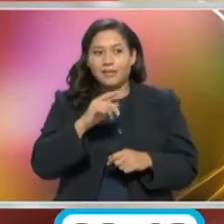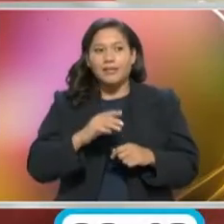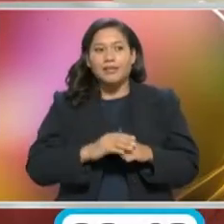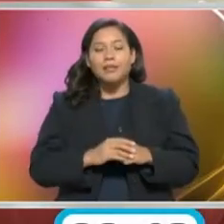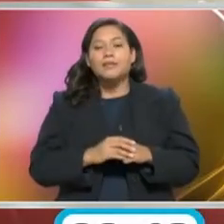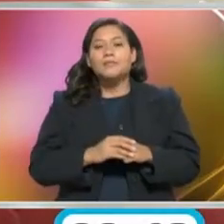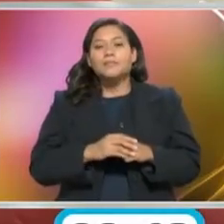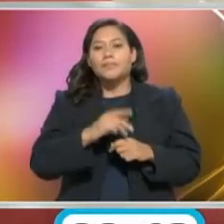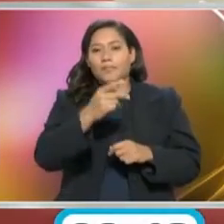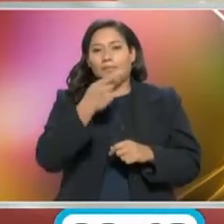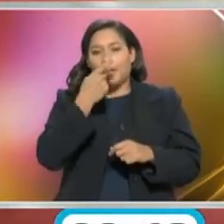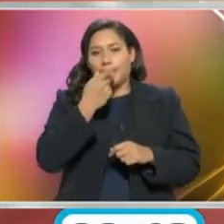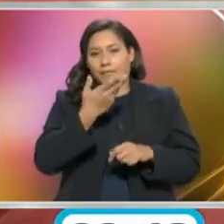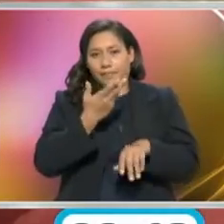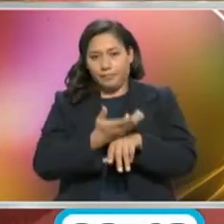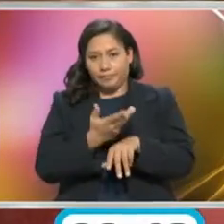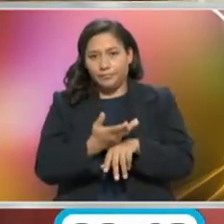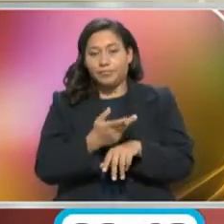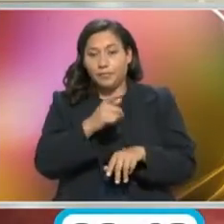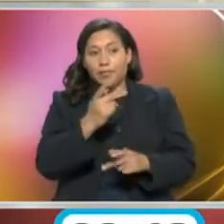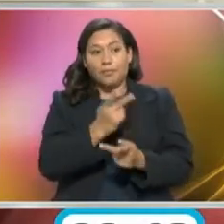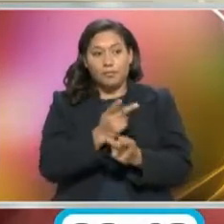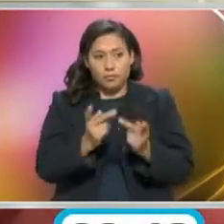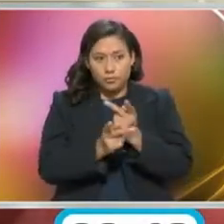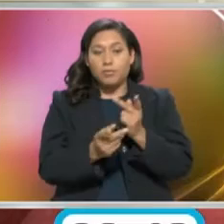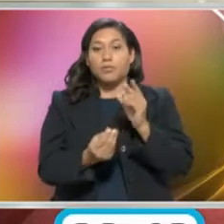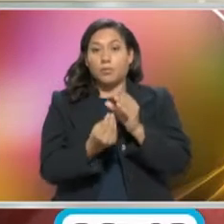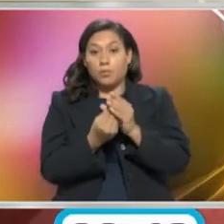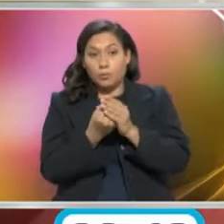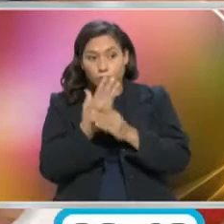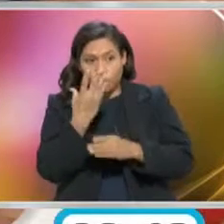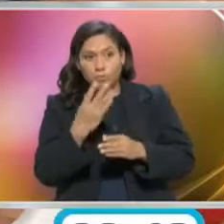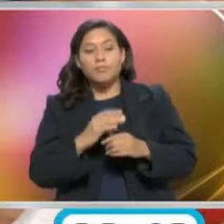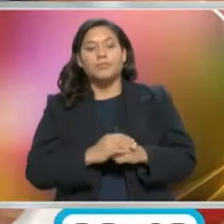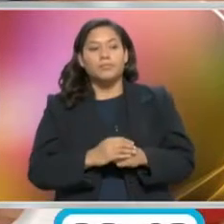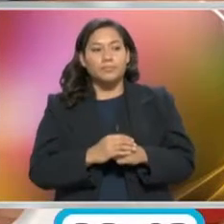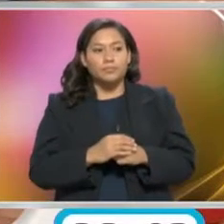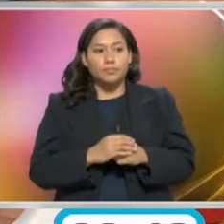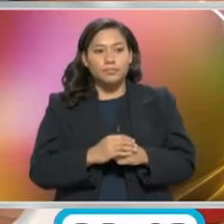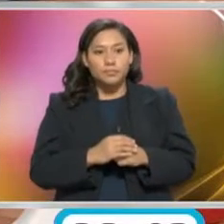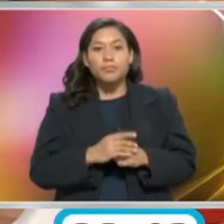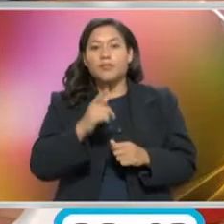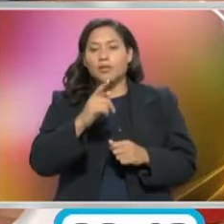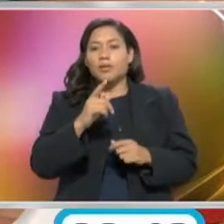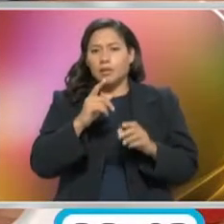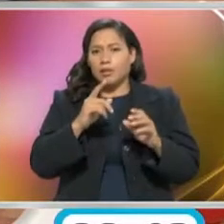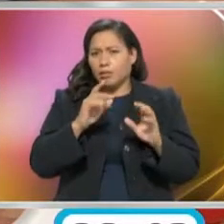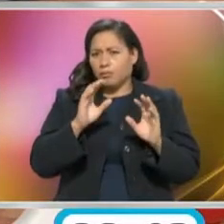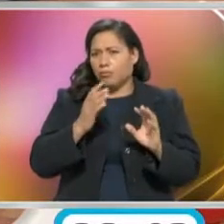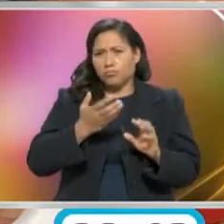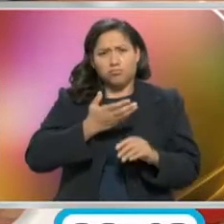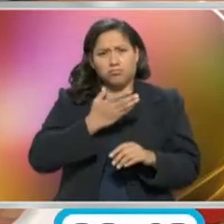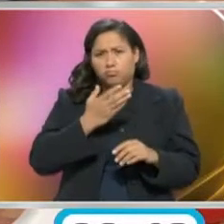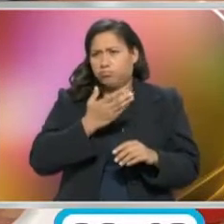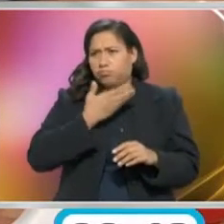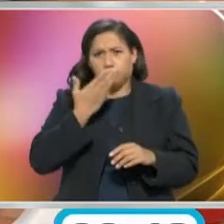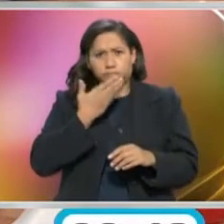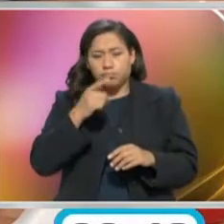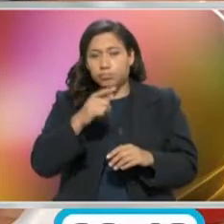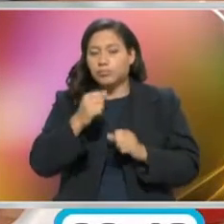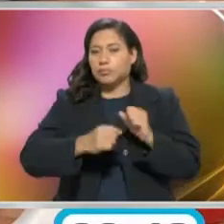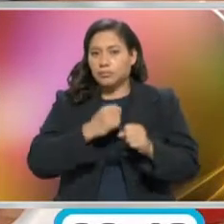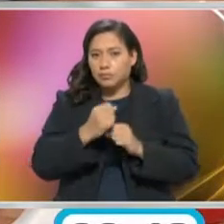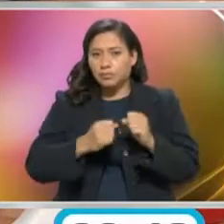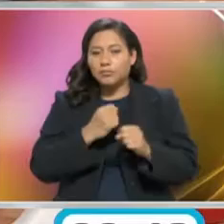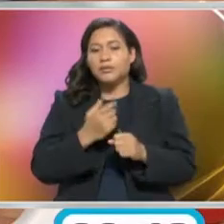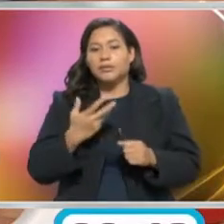italoamericana, pero esta producción es una nueva producción y es tradicional. Tradicional. Y